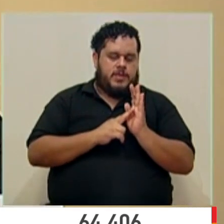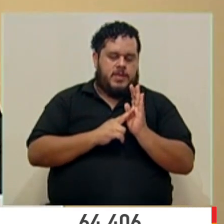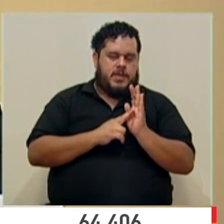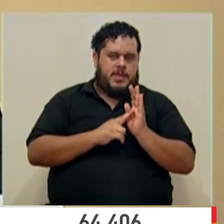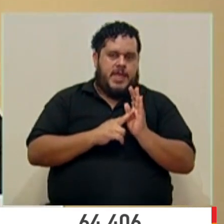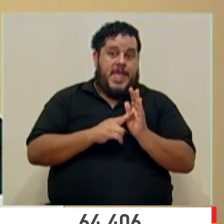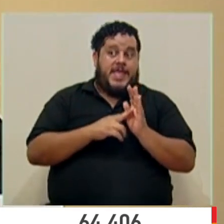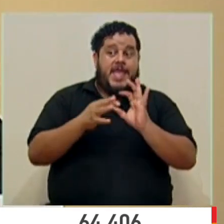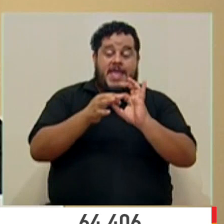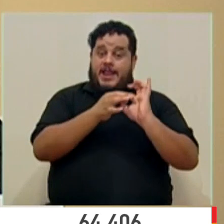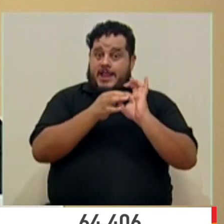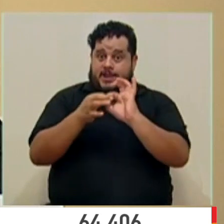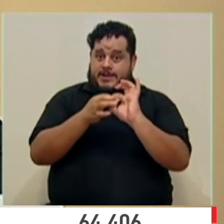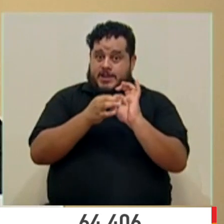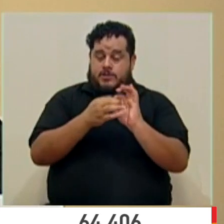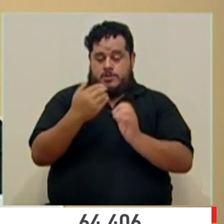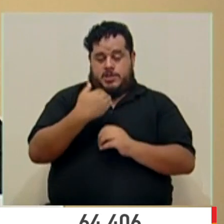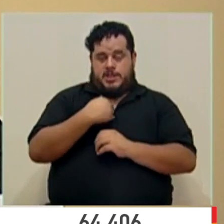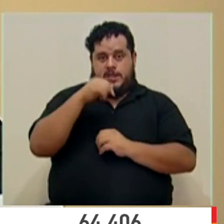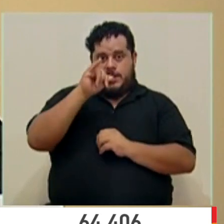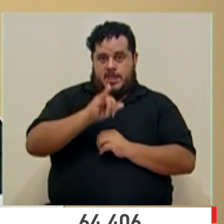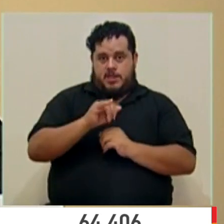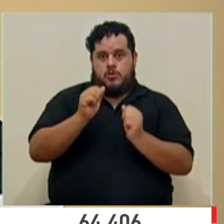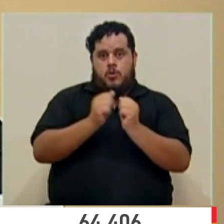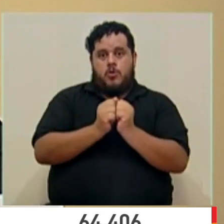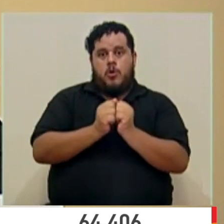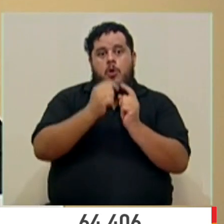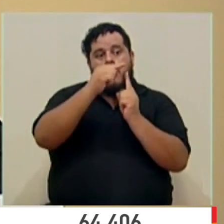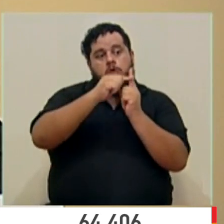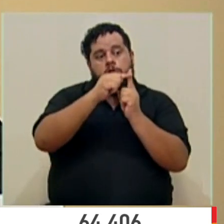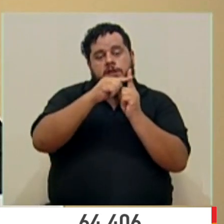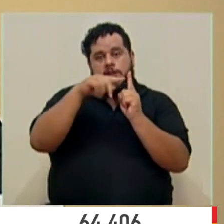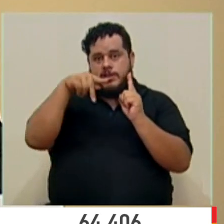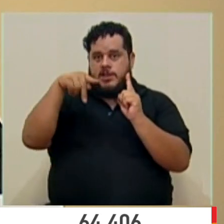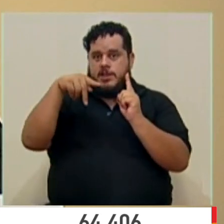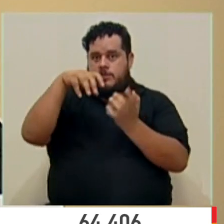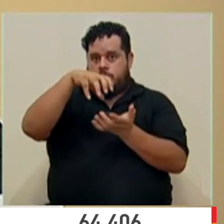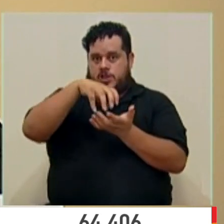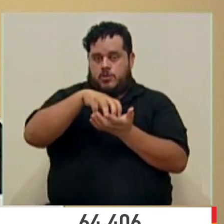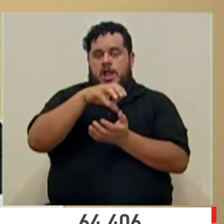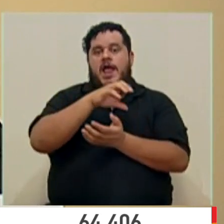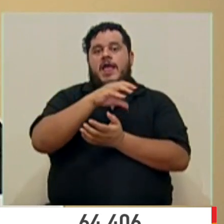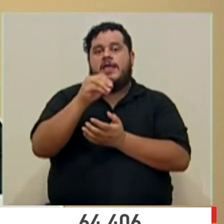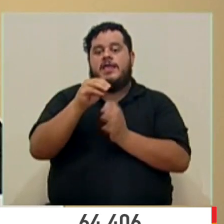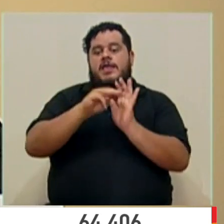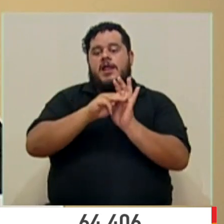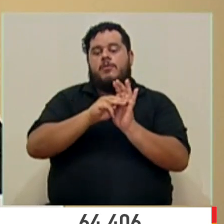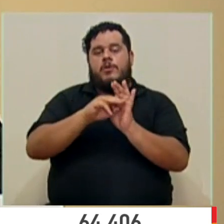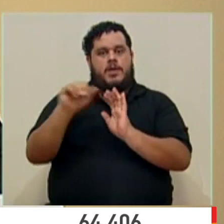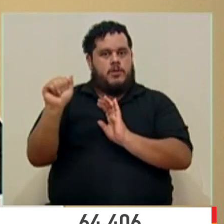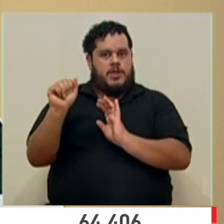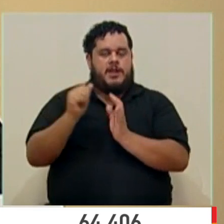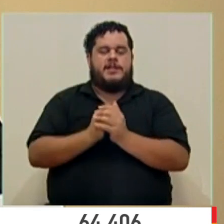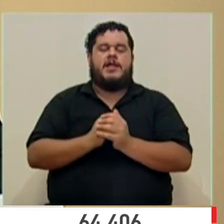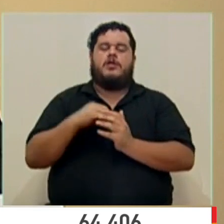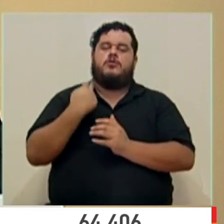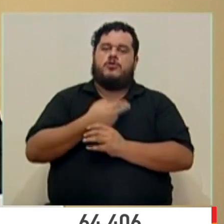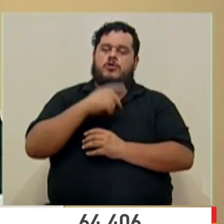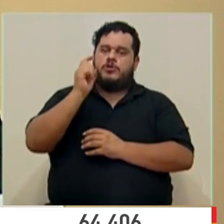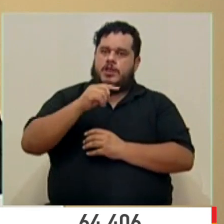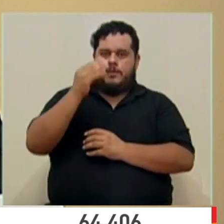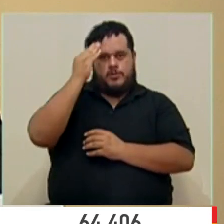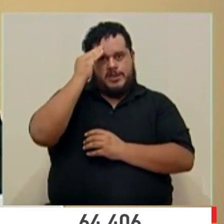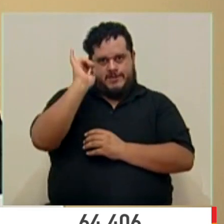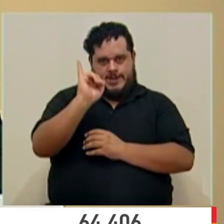que la relación que tiene esto con los índices de riesgo cantonal y el modelo de alertas, debemos de considerar esto.